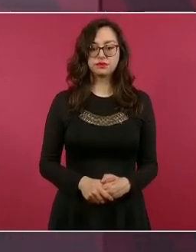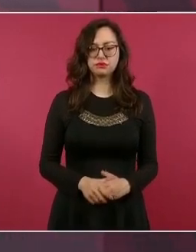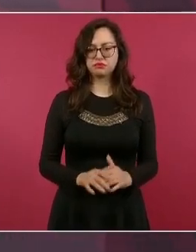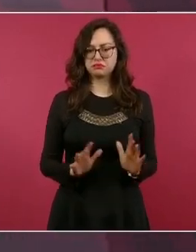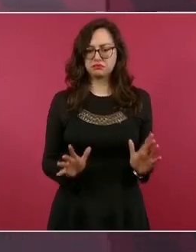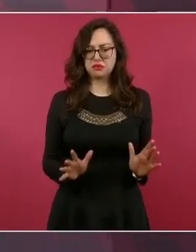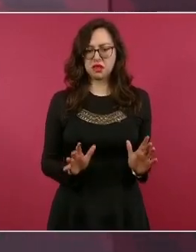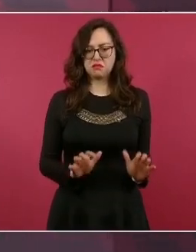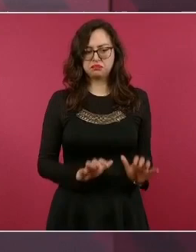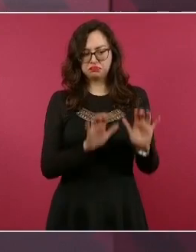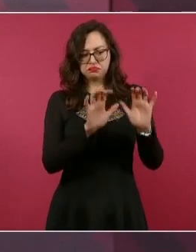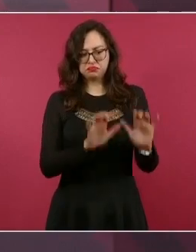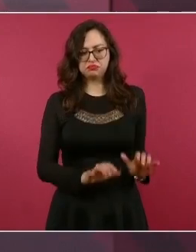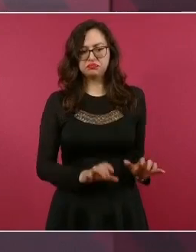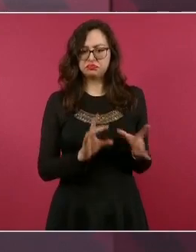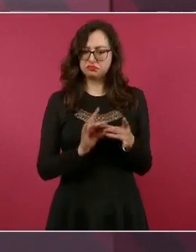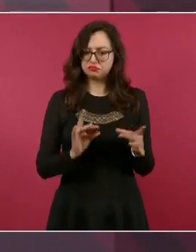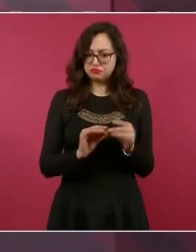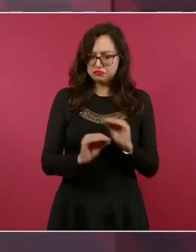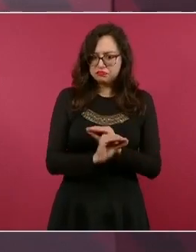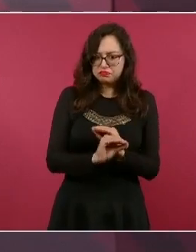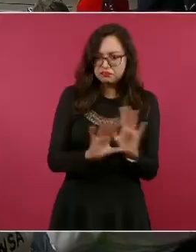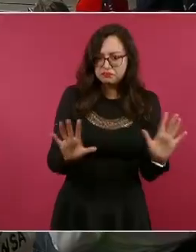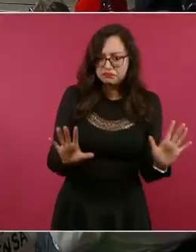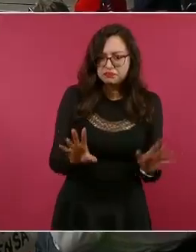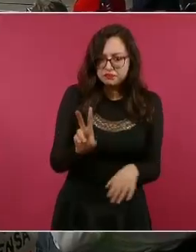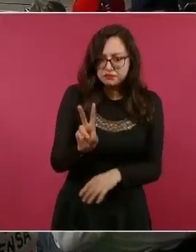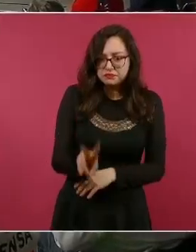malos entendidos, ¿verdad? Bueno,